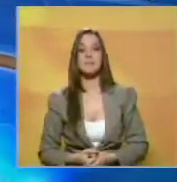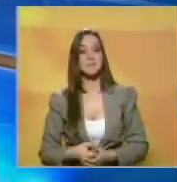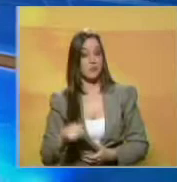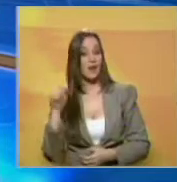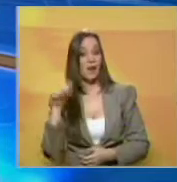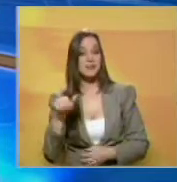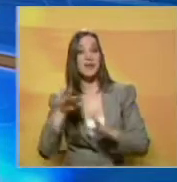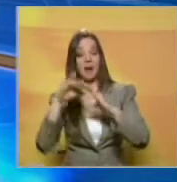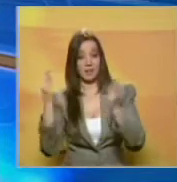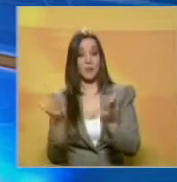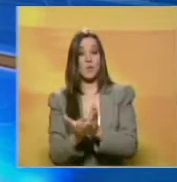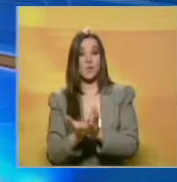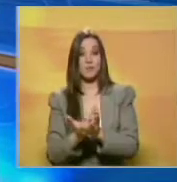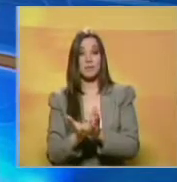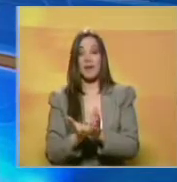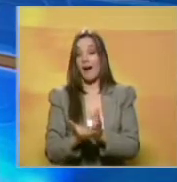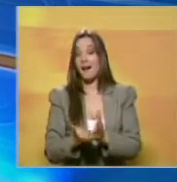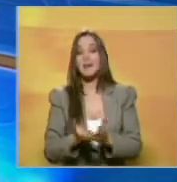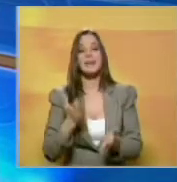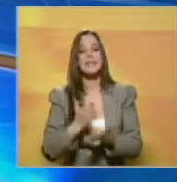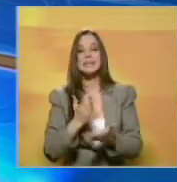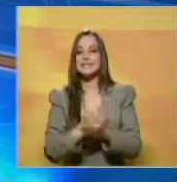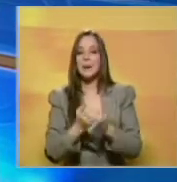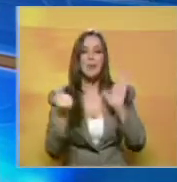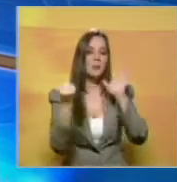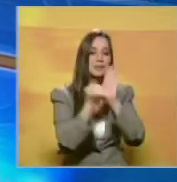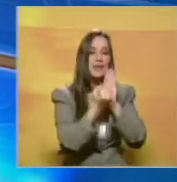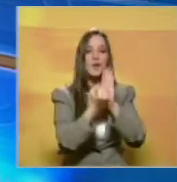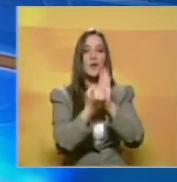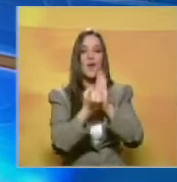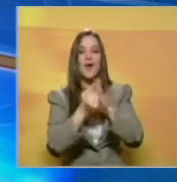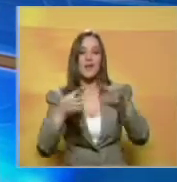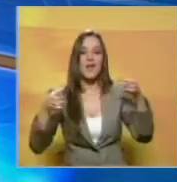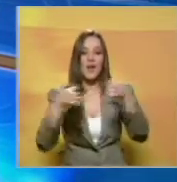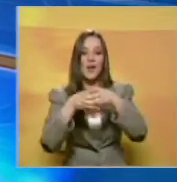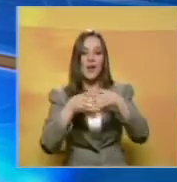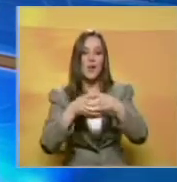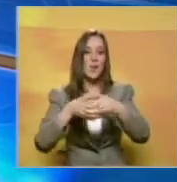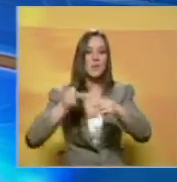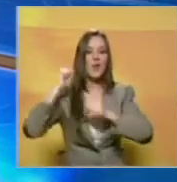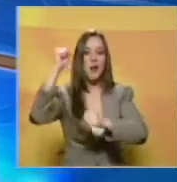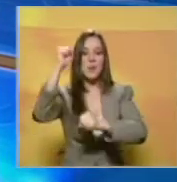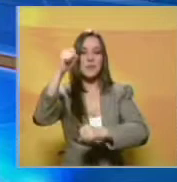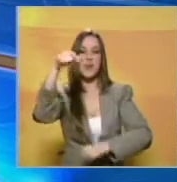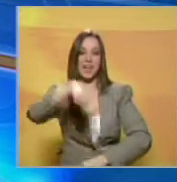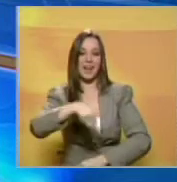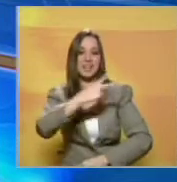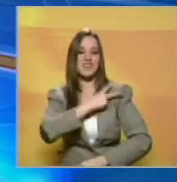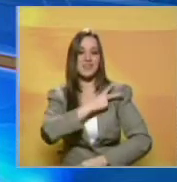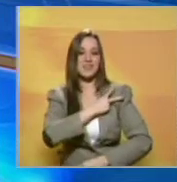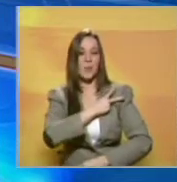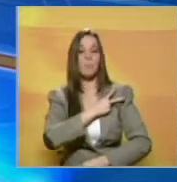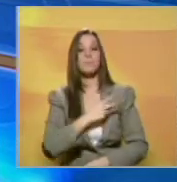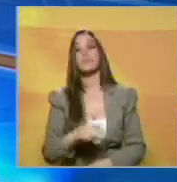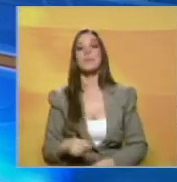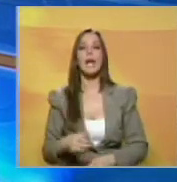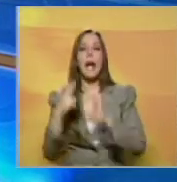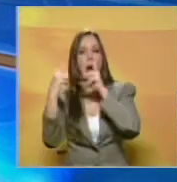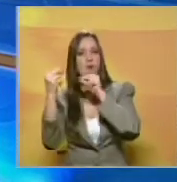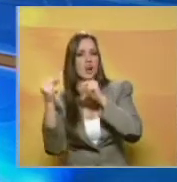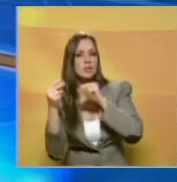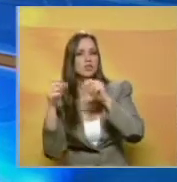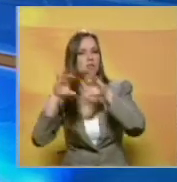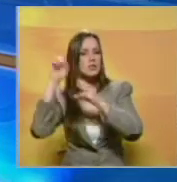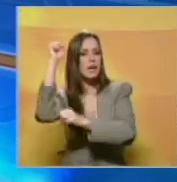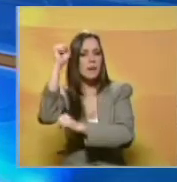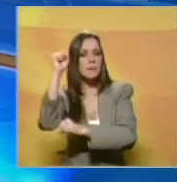Bueno, y este Mundial definitivamente y como siempre va con el sello del equipo campeón de Venevisión. Ya que hablamos de campeones, España anunció la convocatoria provisional